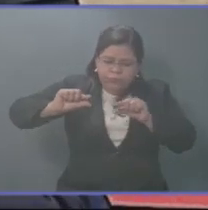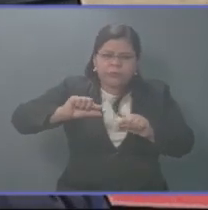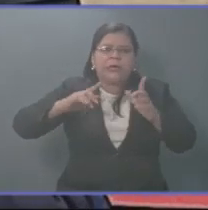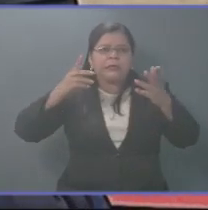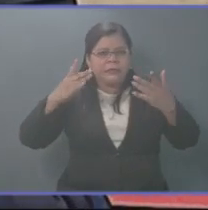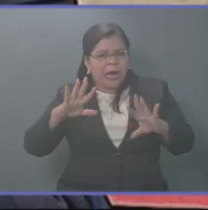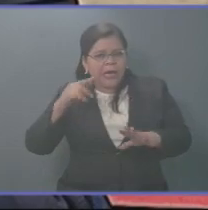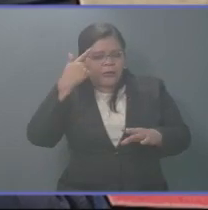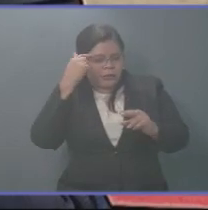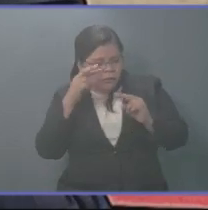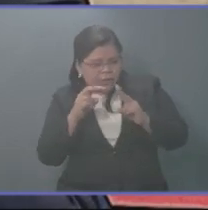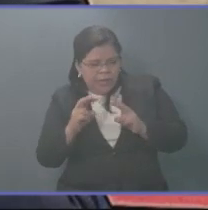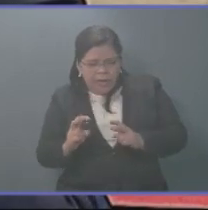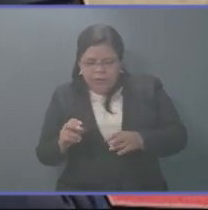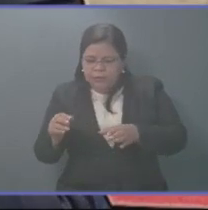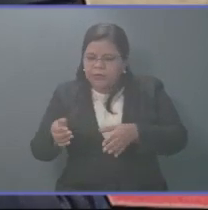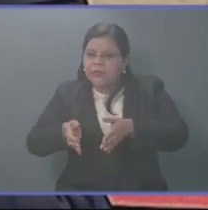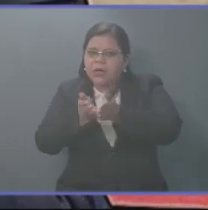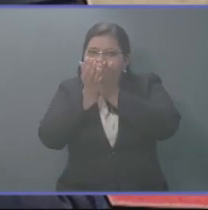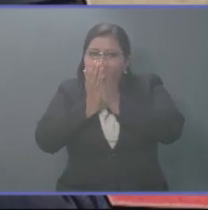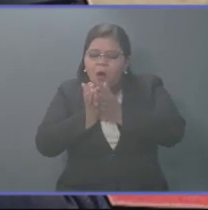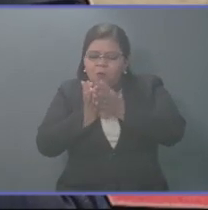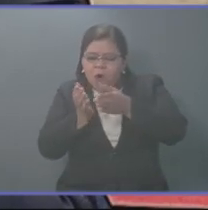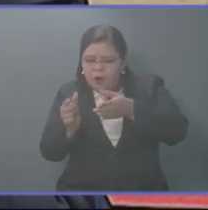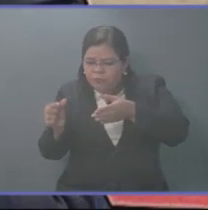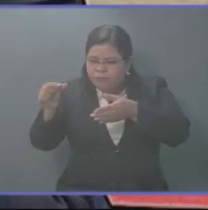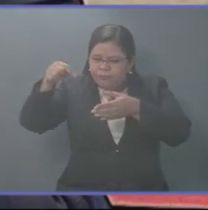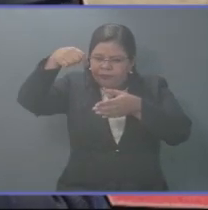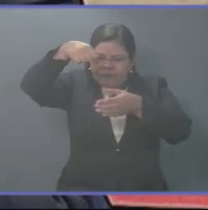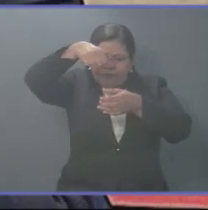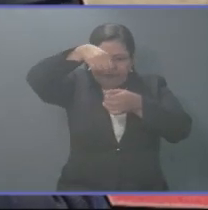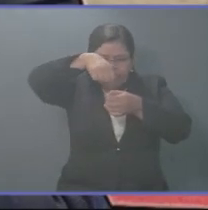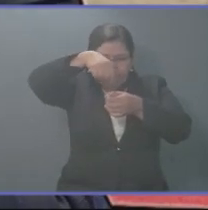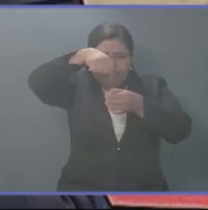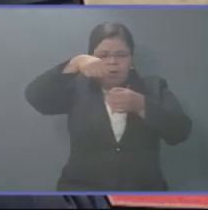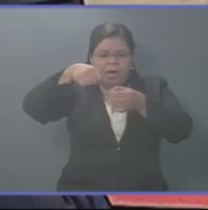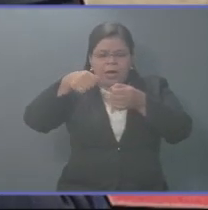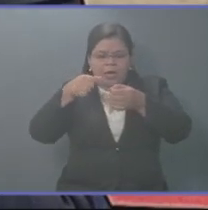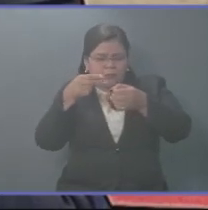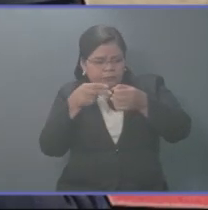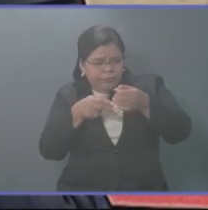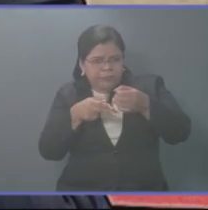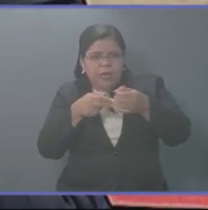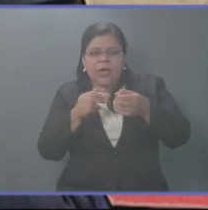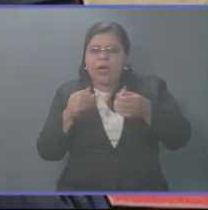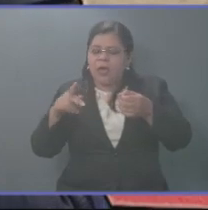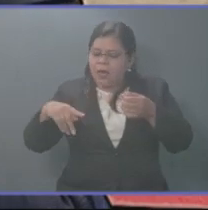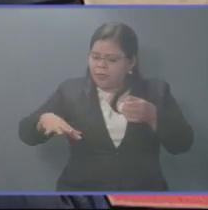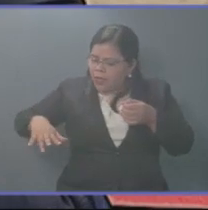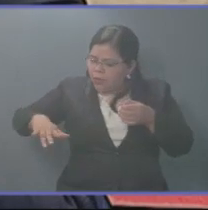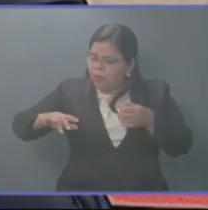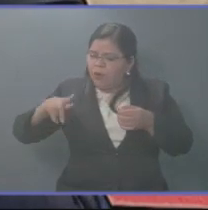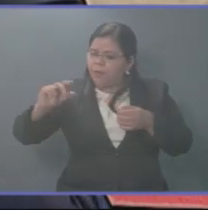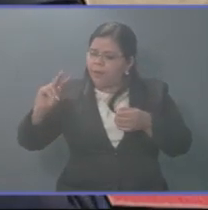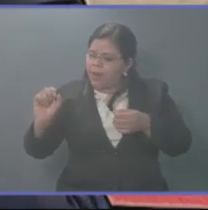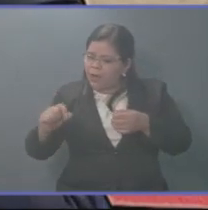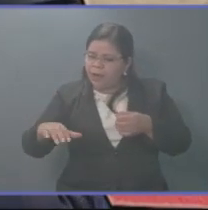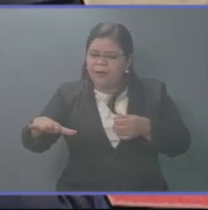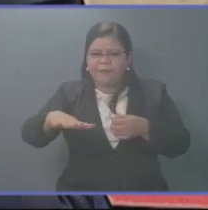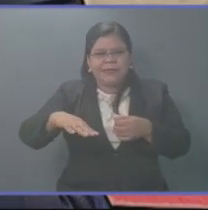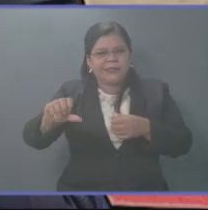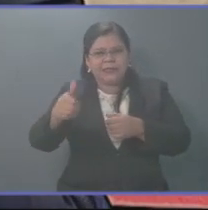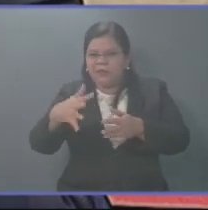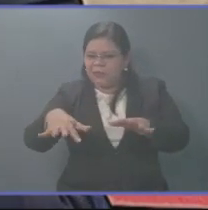análisis de la calidad del agua tanto a la salida de las plantas potabilizadoras, llámese Las Pavas, Tamulaco, el